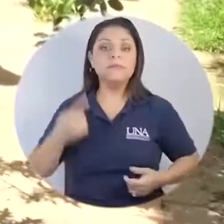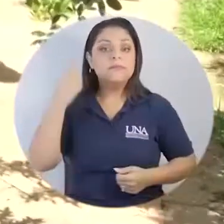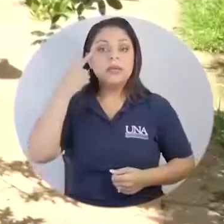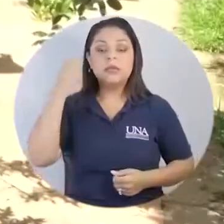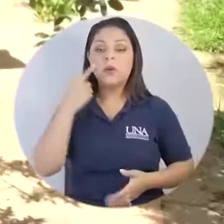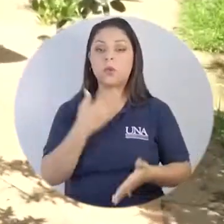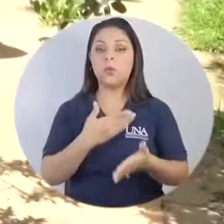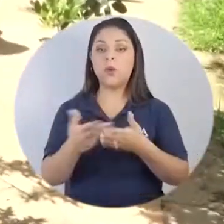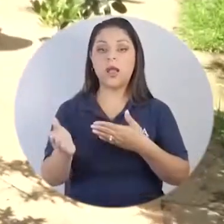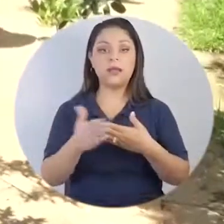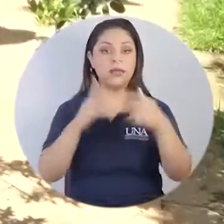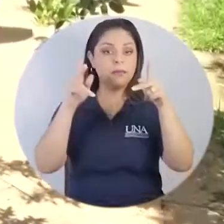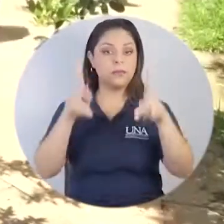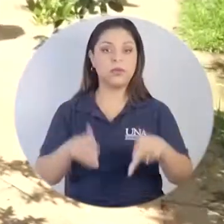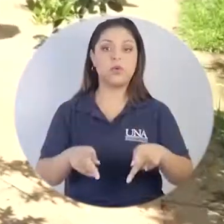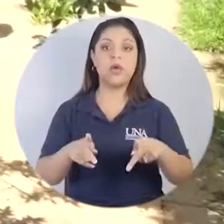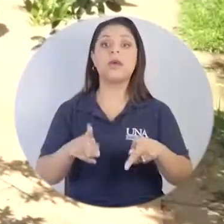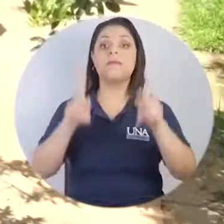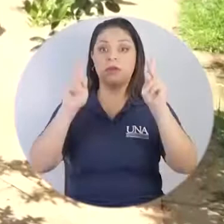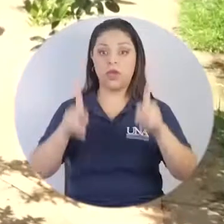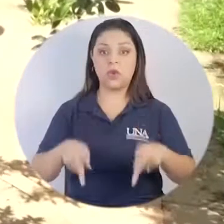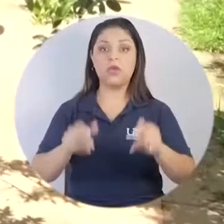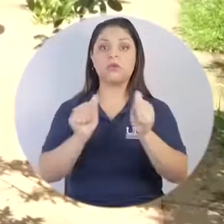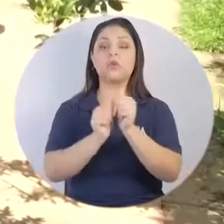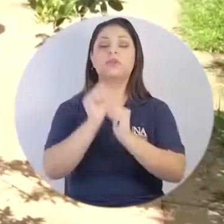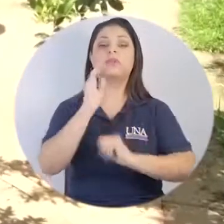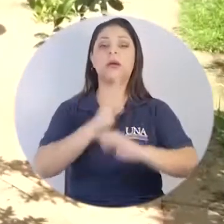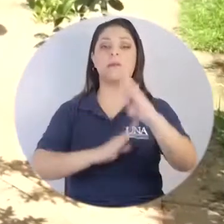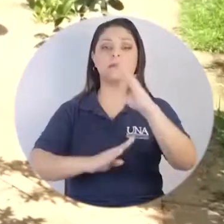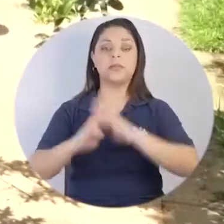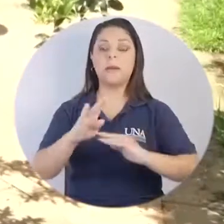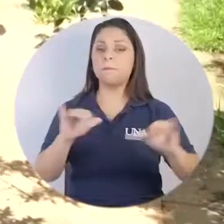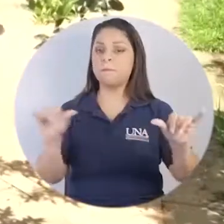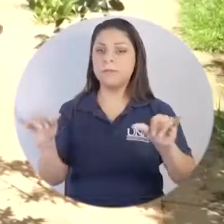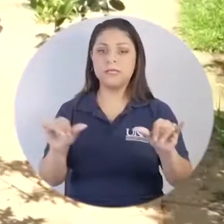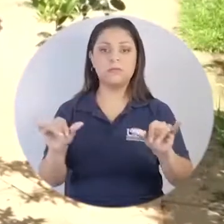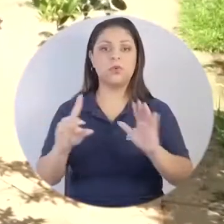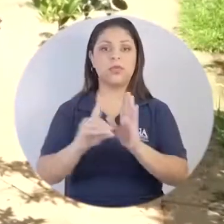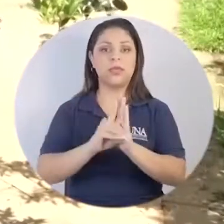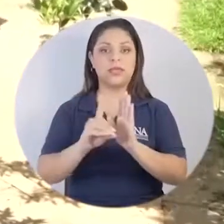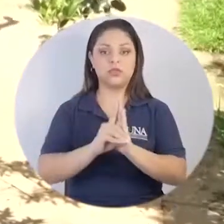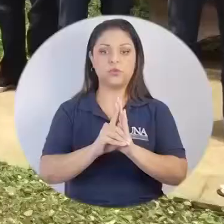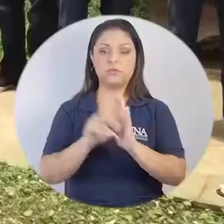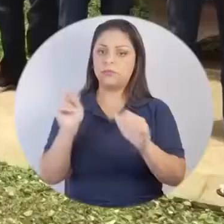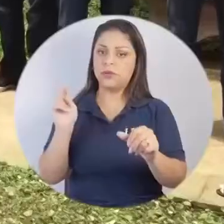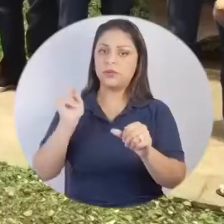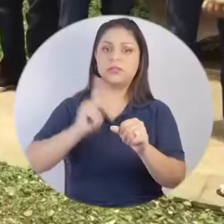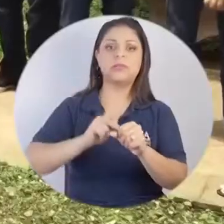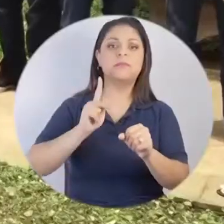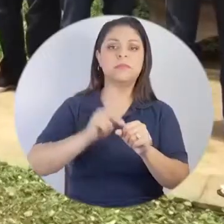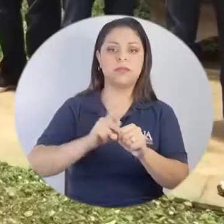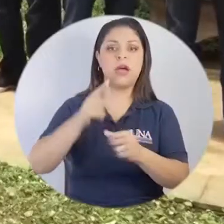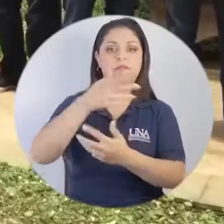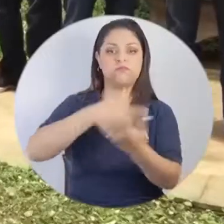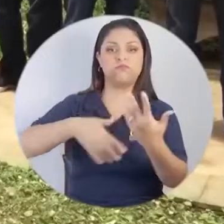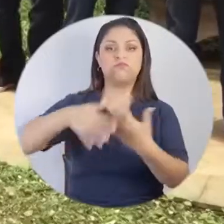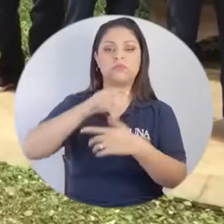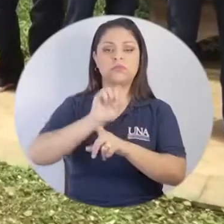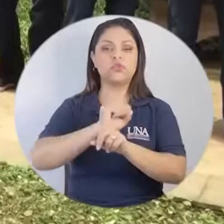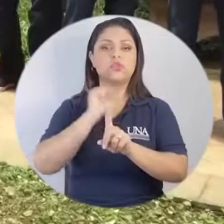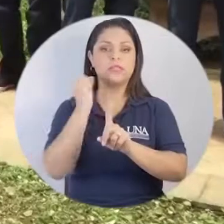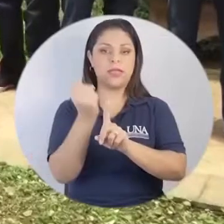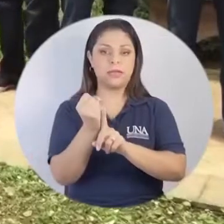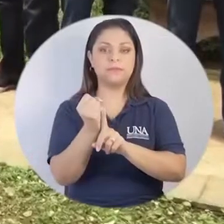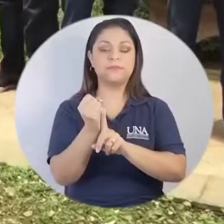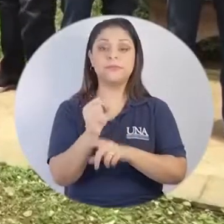cualquier persona, ¿verdad?, y las personas con discapacidad tienen el mismo derecho, ¿verdad?, de participar en los diferentes espacios de la sociedad, ¿verdad?,